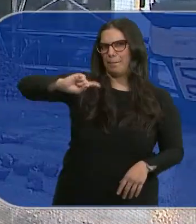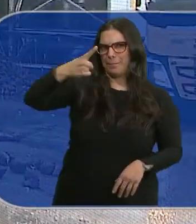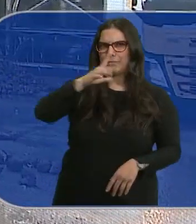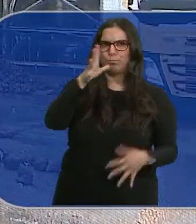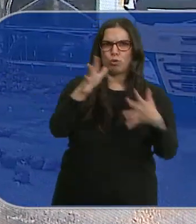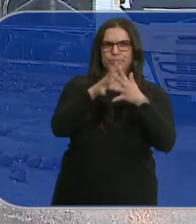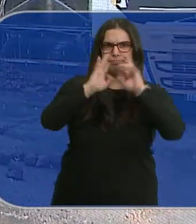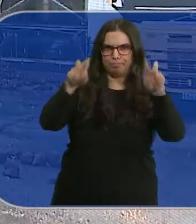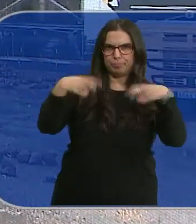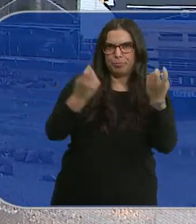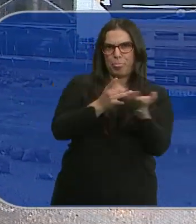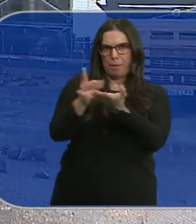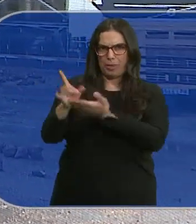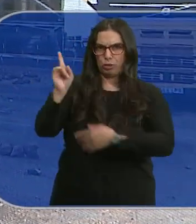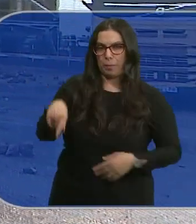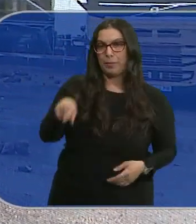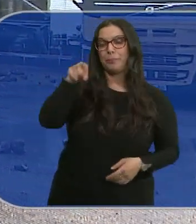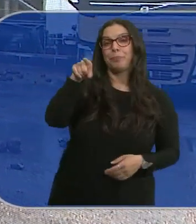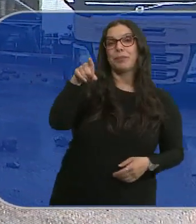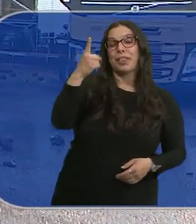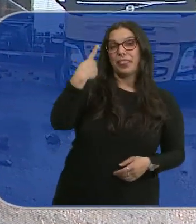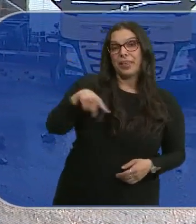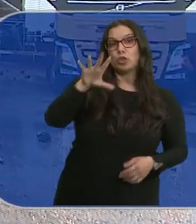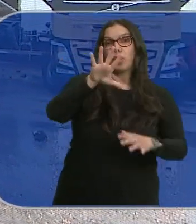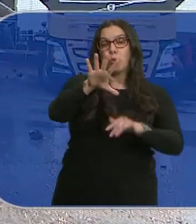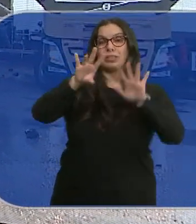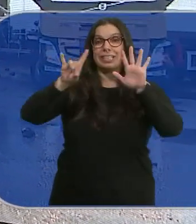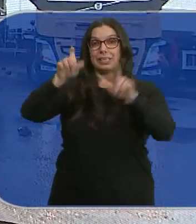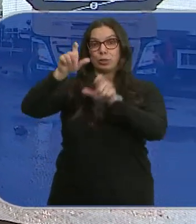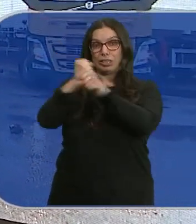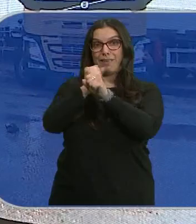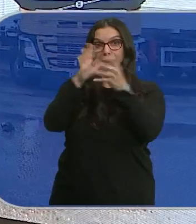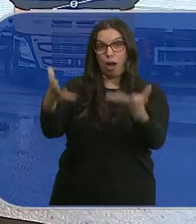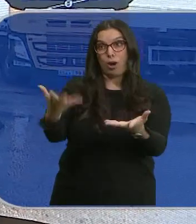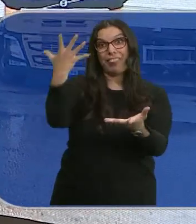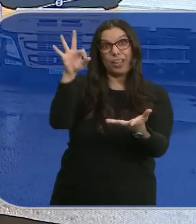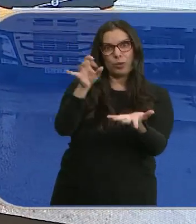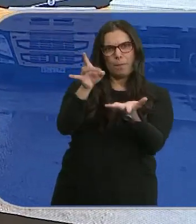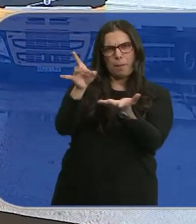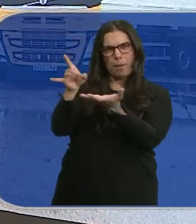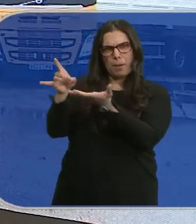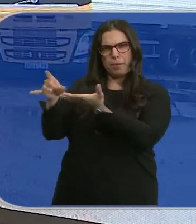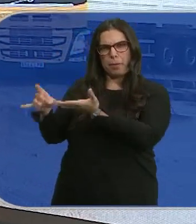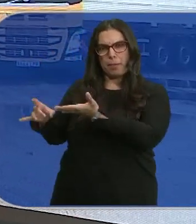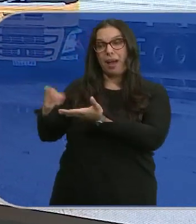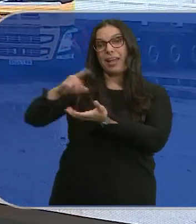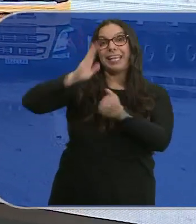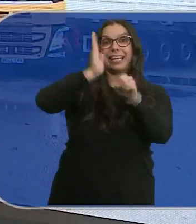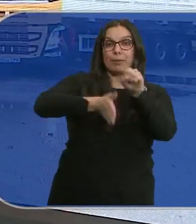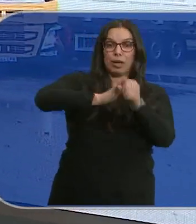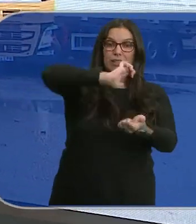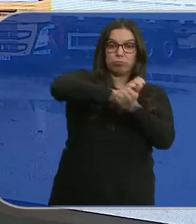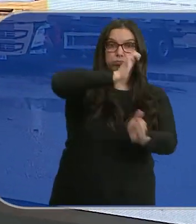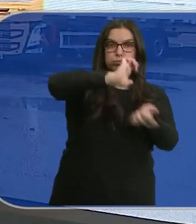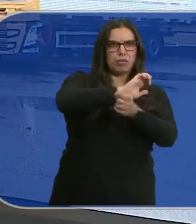la reestructuración y los despidos. 50 de sus 156 trabajadores se irán a la calle y dejarán de molturar remolacha y